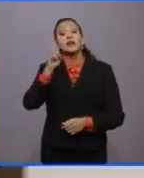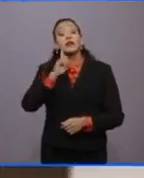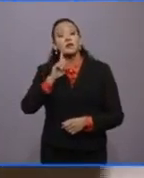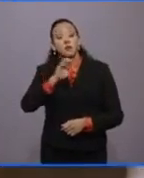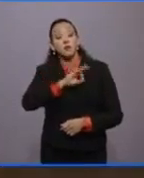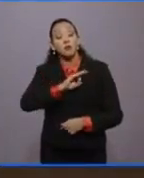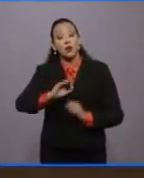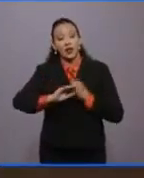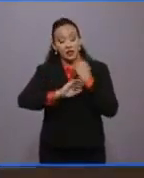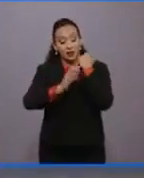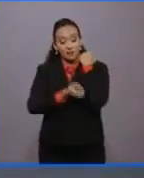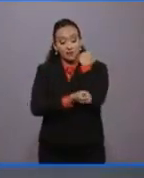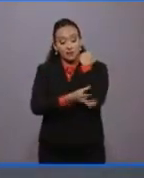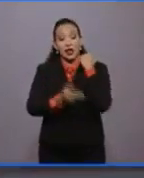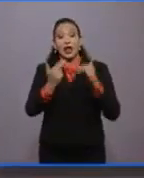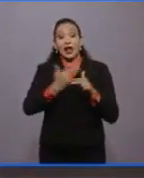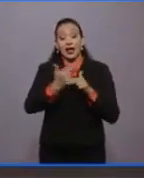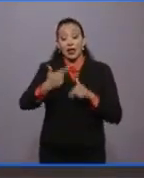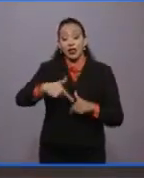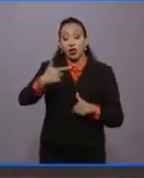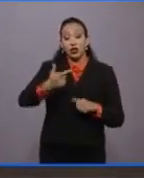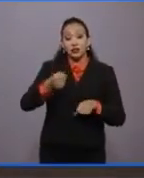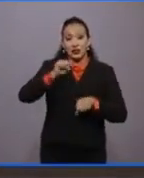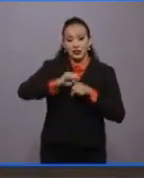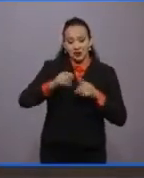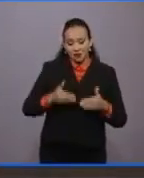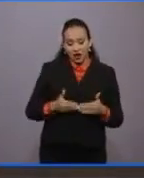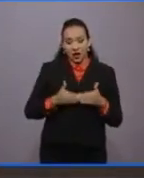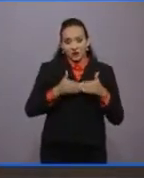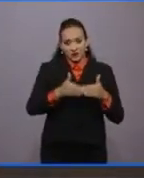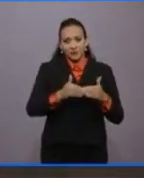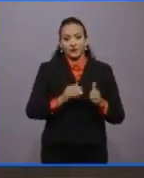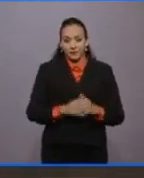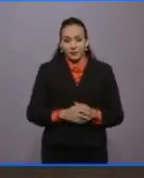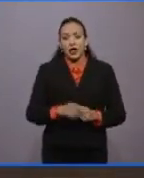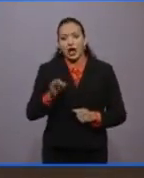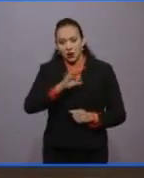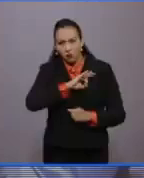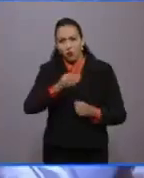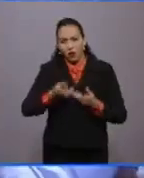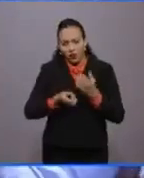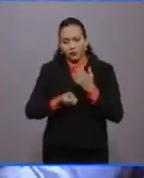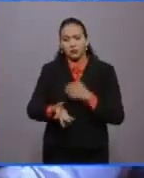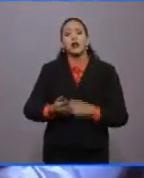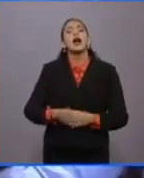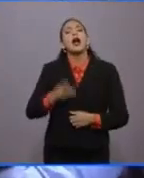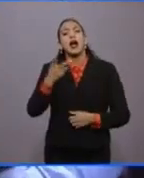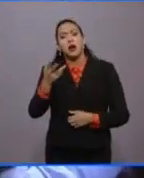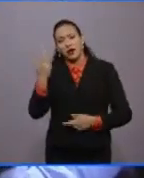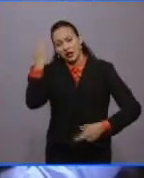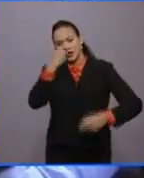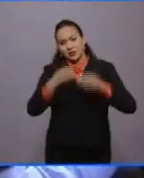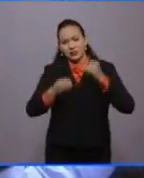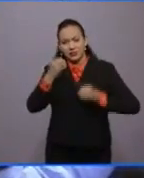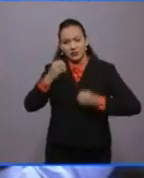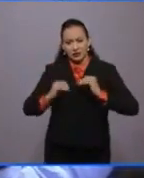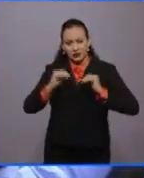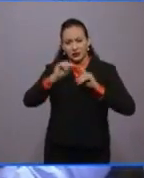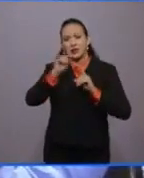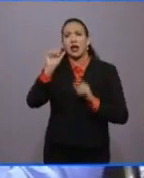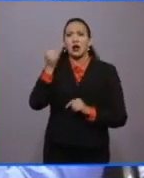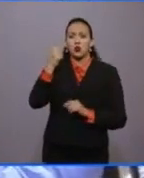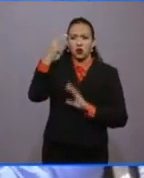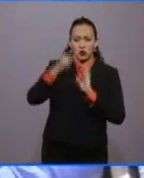las 12 semanas de gestación. Lo anterior, en acatamiento a lo establecido en la resolución de la primera sala de la Corte de agosto